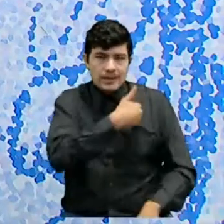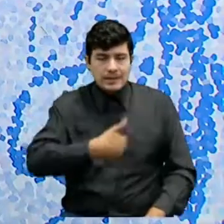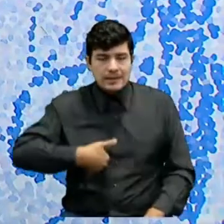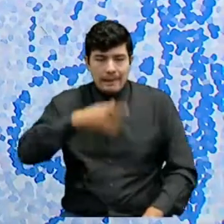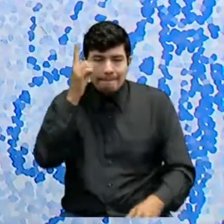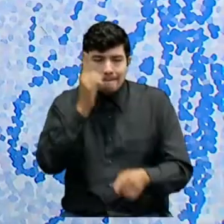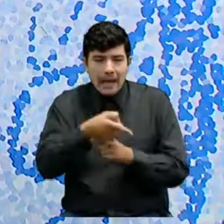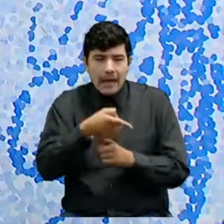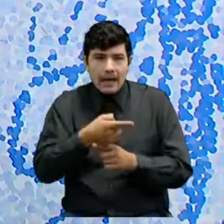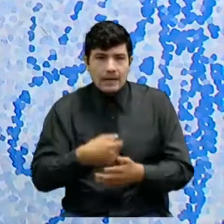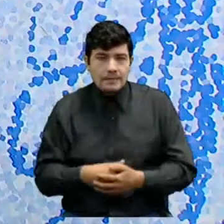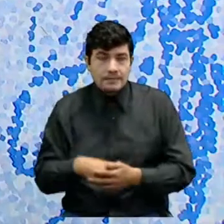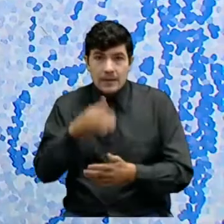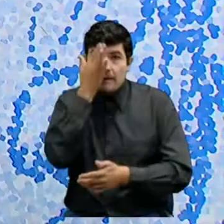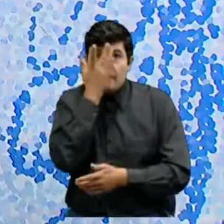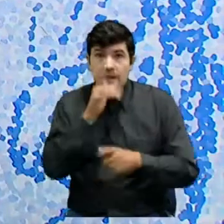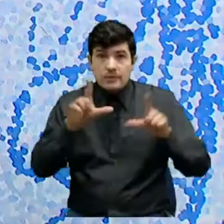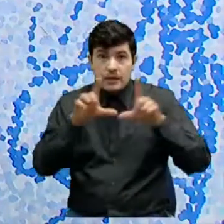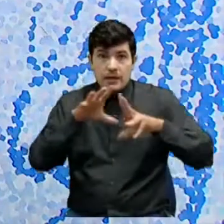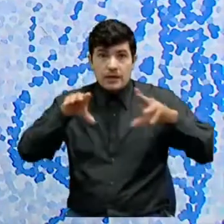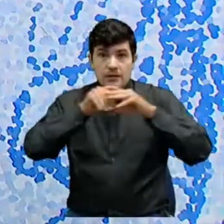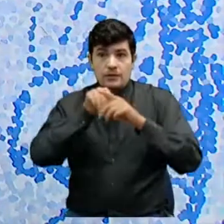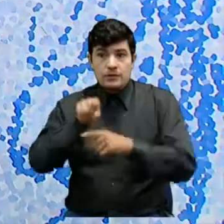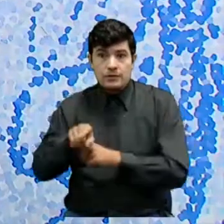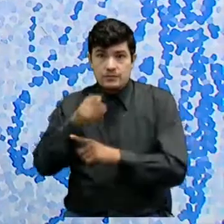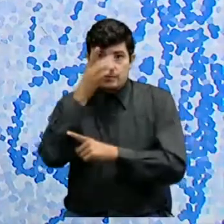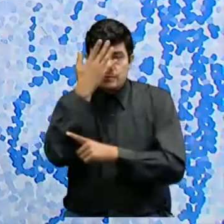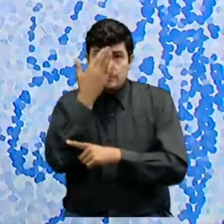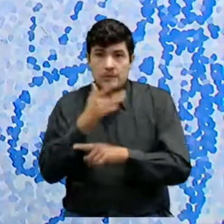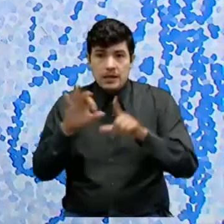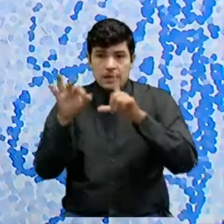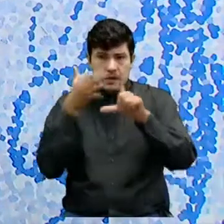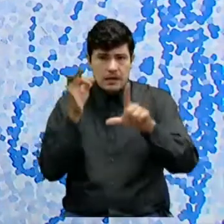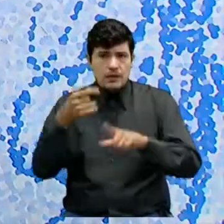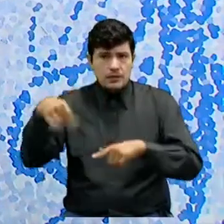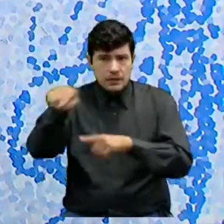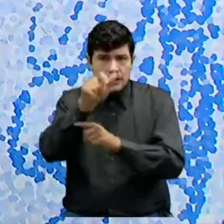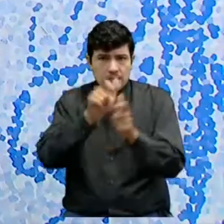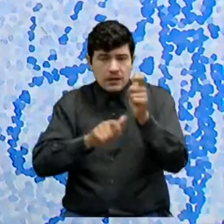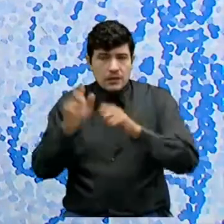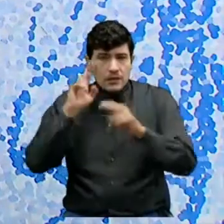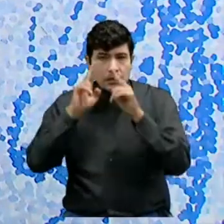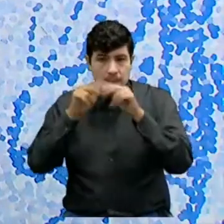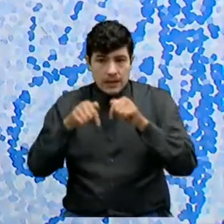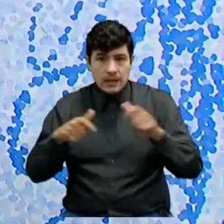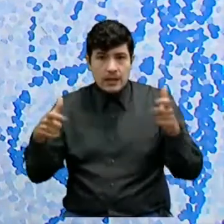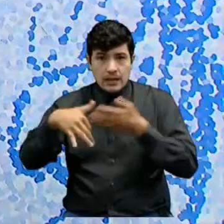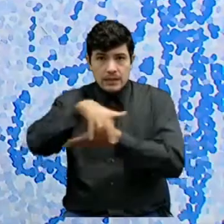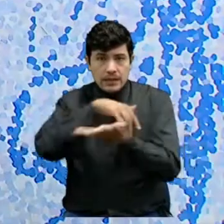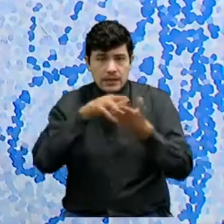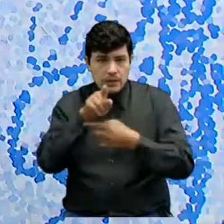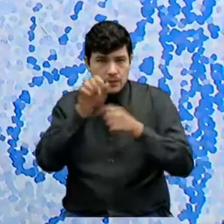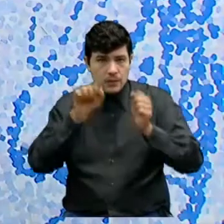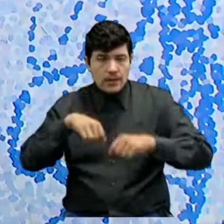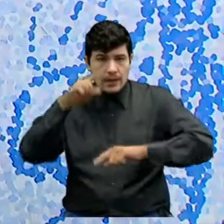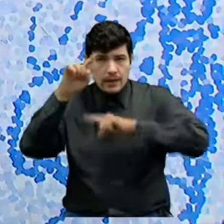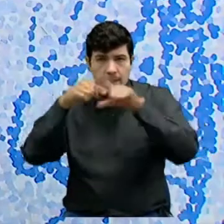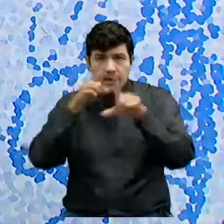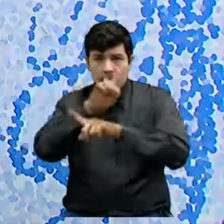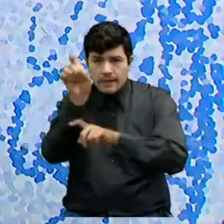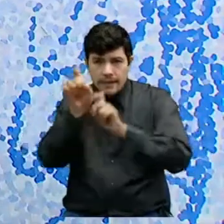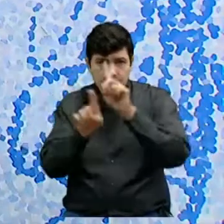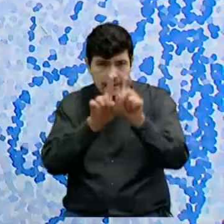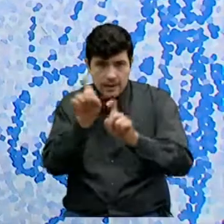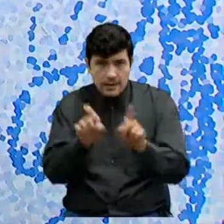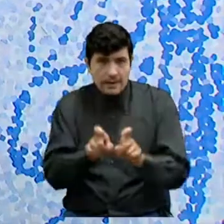tal. Facebook Canal Tro es otro de nuestros portales por los cuales todos ustedes, los televidentes de Gran Santander, nos pueden enviar sus preguntas. Aquí